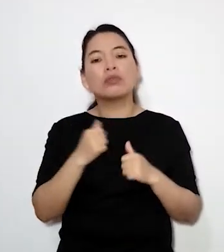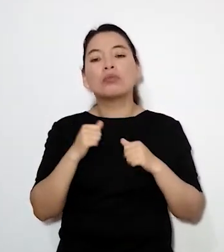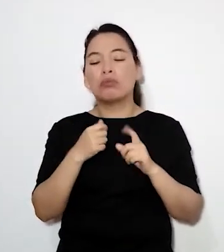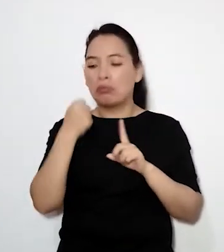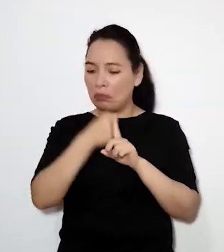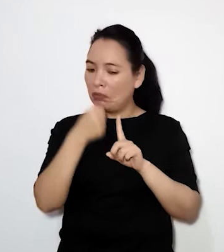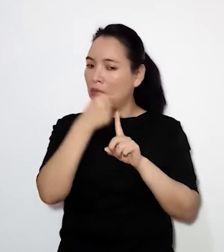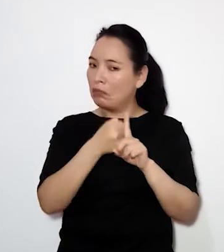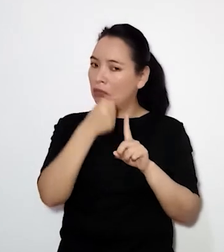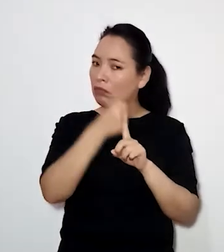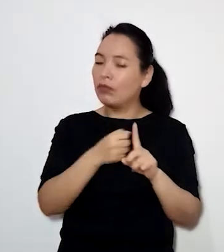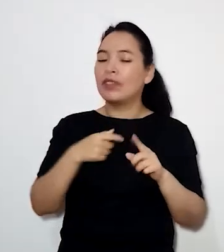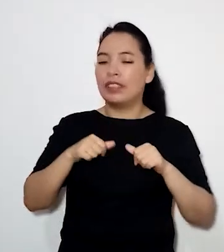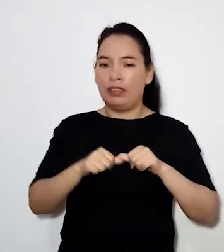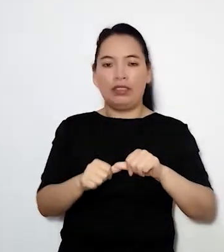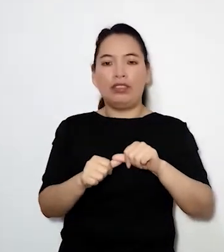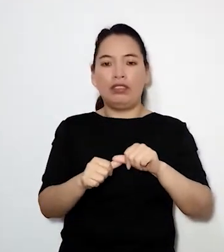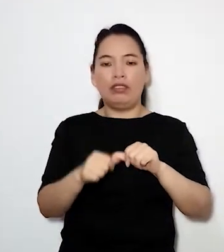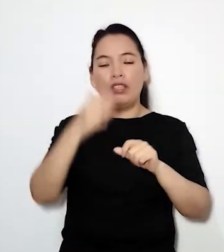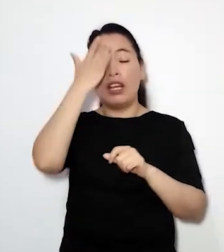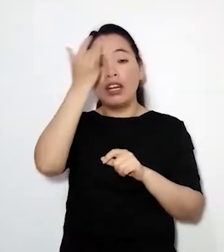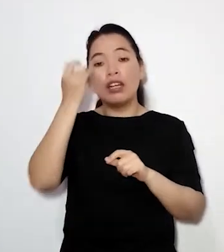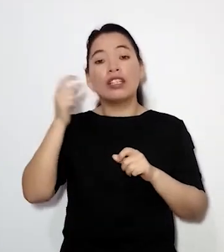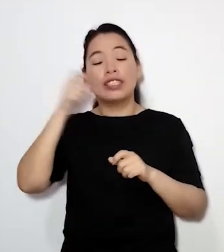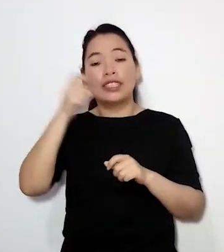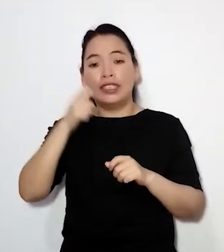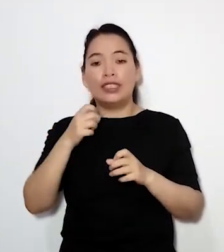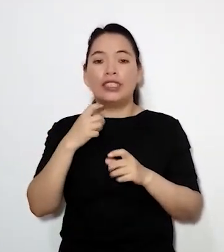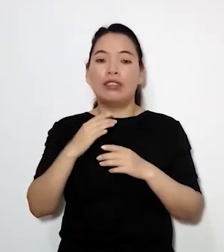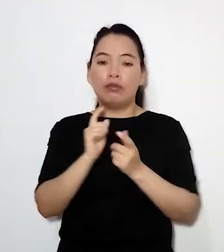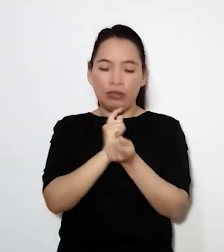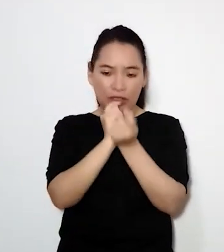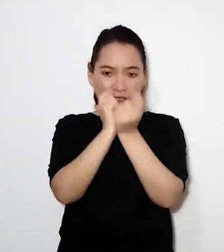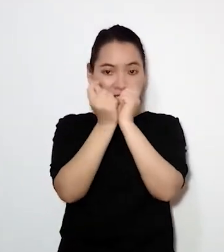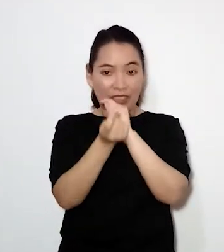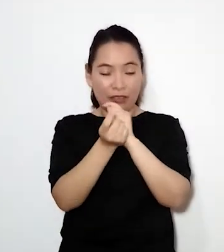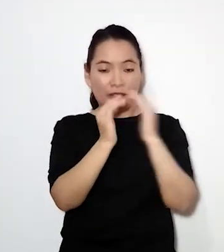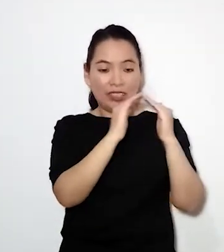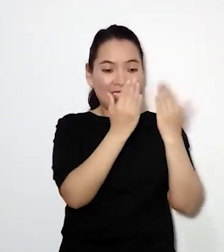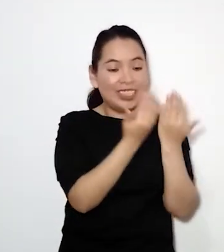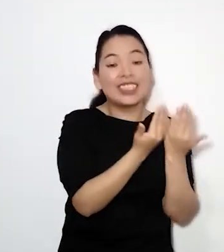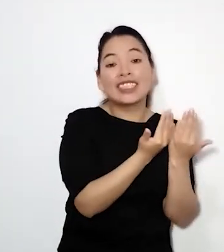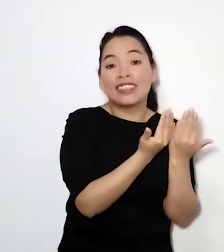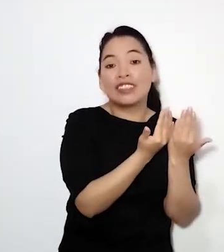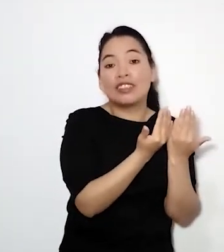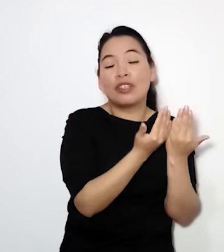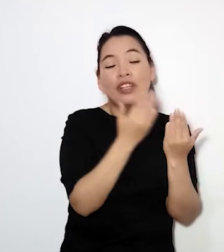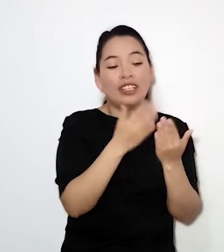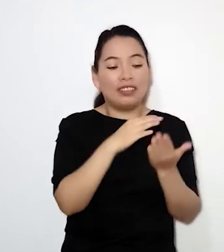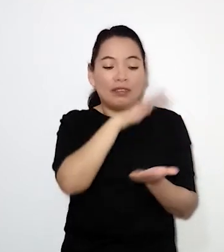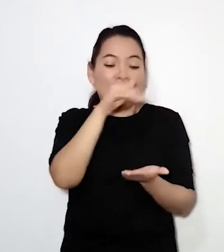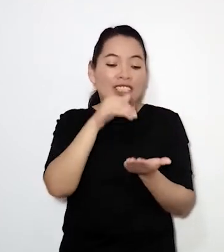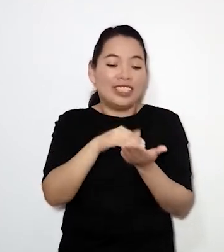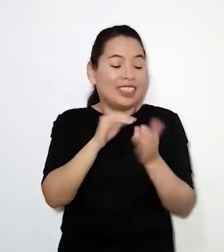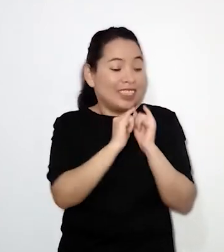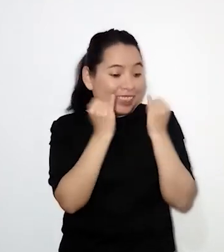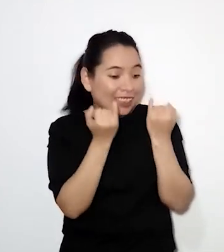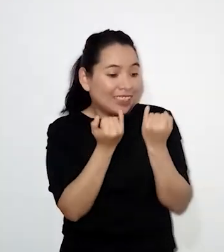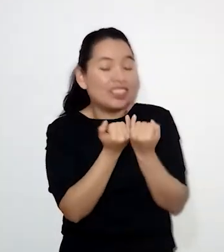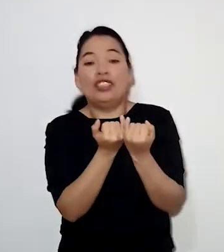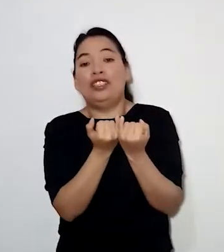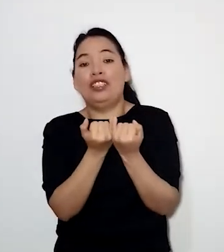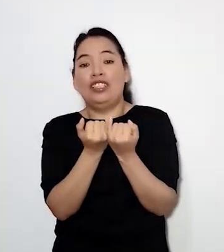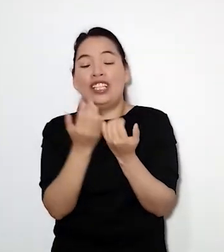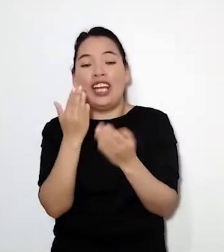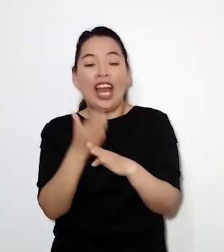justamente para transformar a las escuelas como esas instituciones que originalmente estuvieron